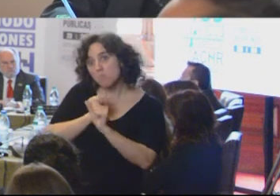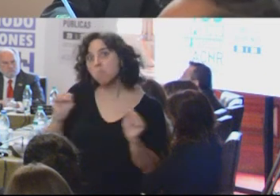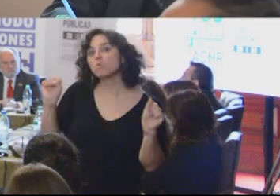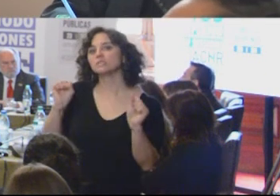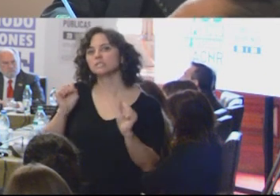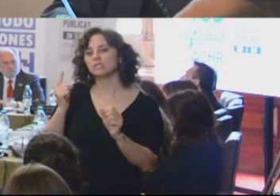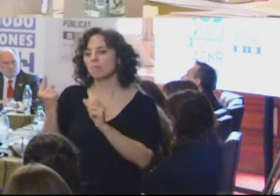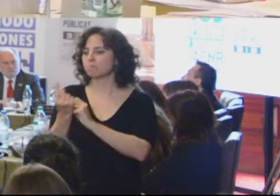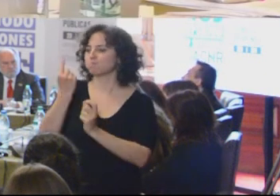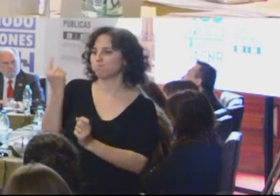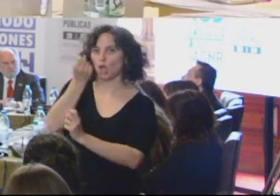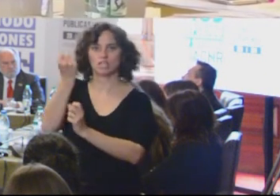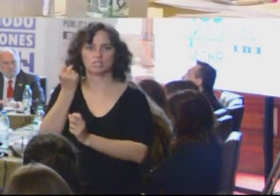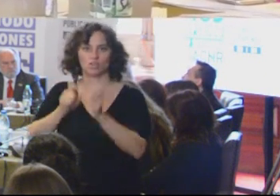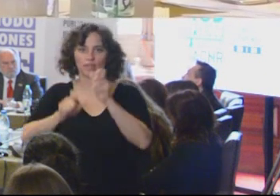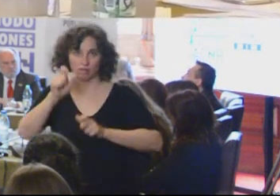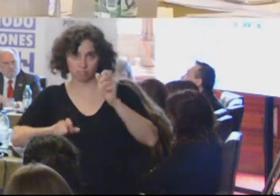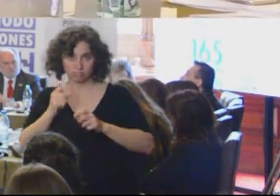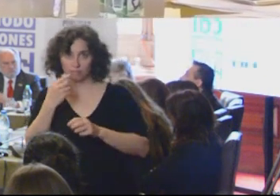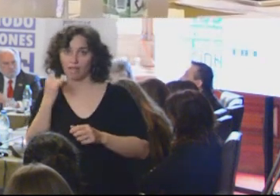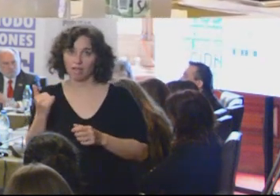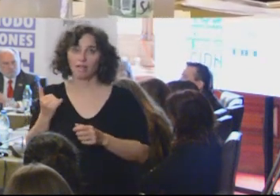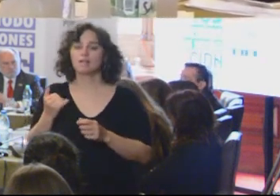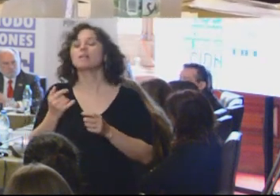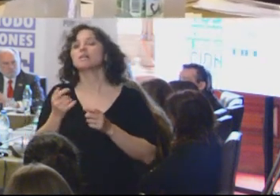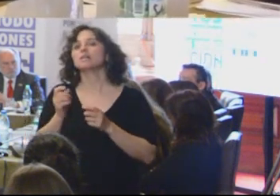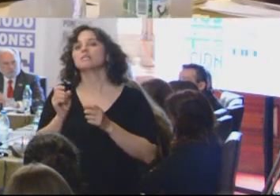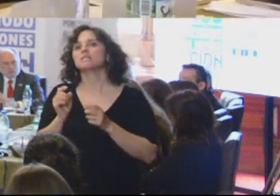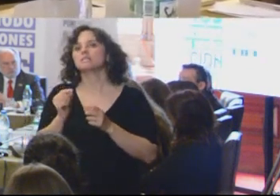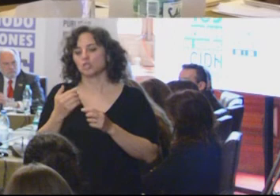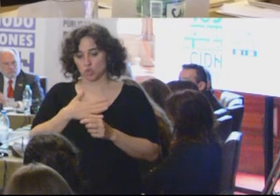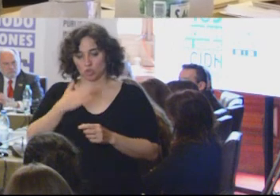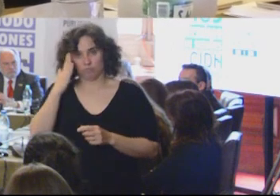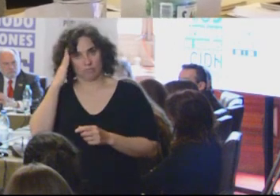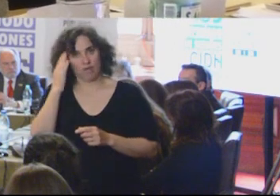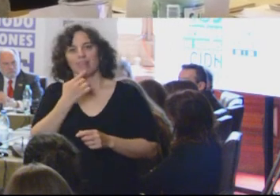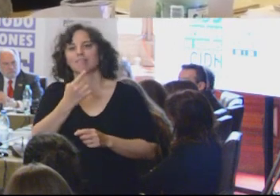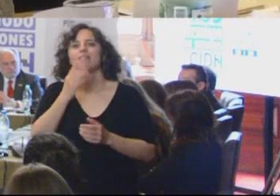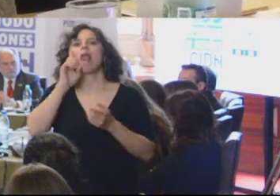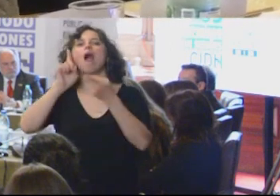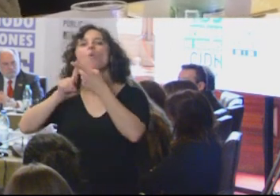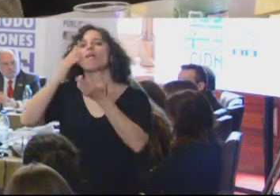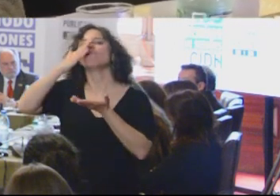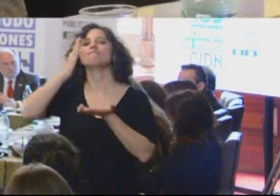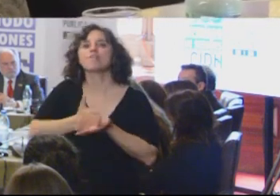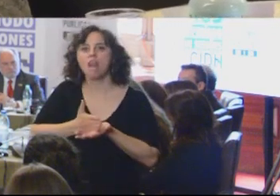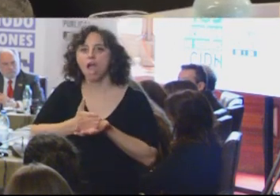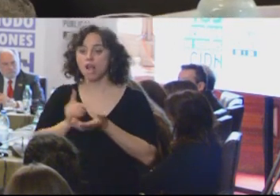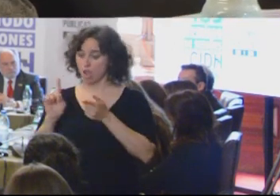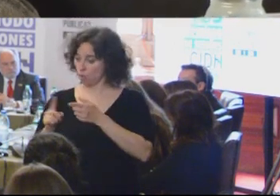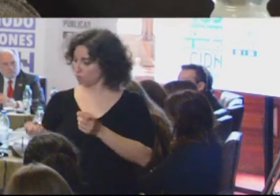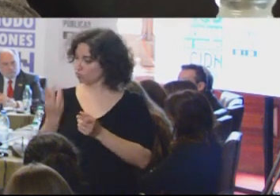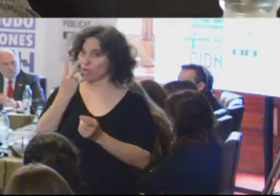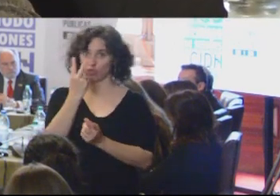casos que se van a enviar a la pues debo decir que el acuerdo final del acuerdo surgen dos